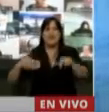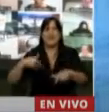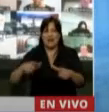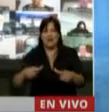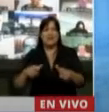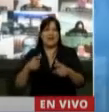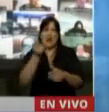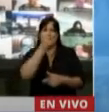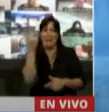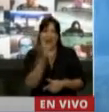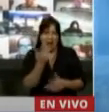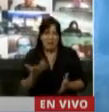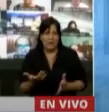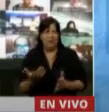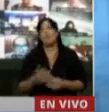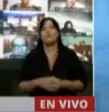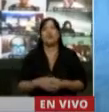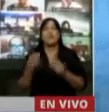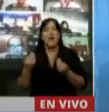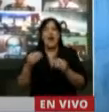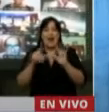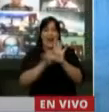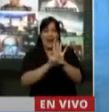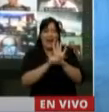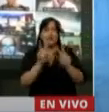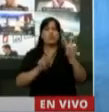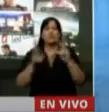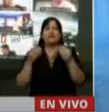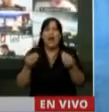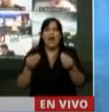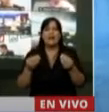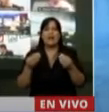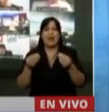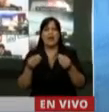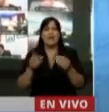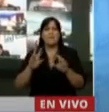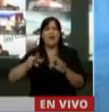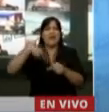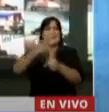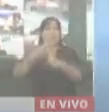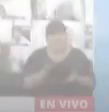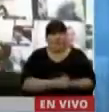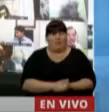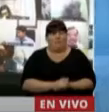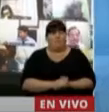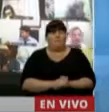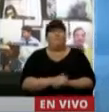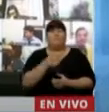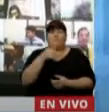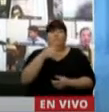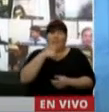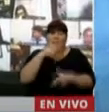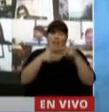únicamente aquellas personas jurídicas, aquellas personas físicas que mayores patrimonios tienen en nuestro país, y estamos hablando de